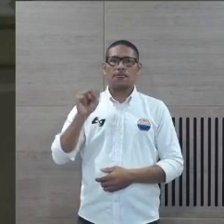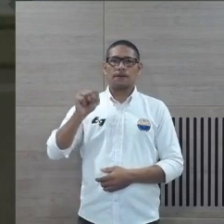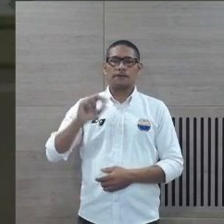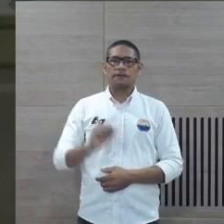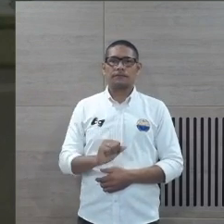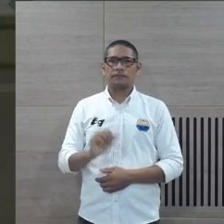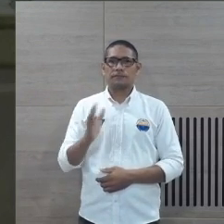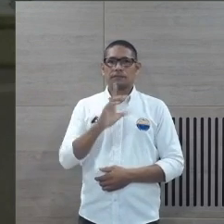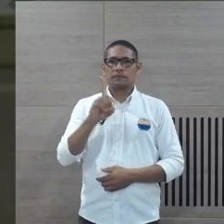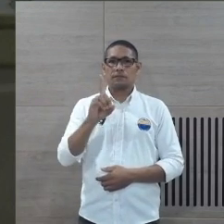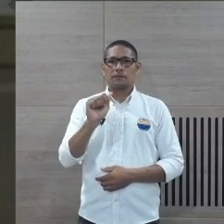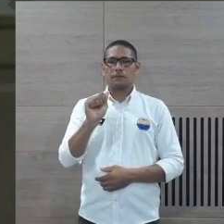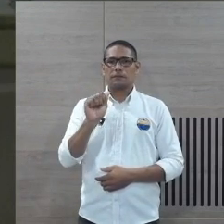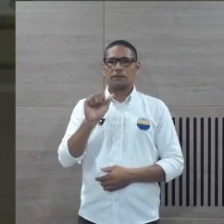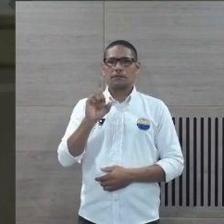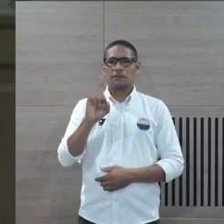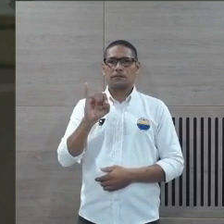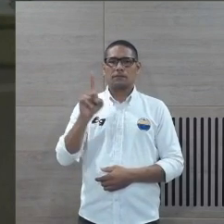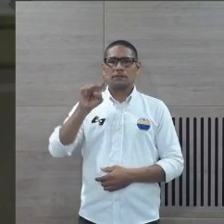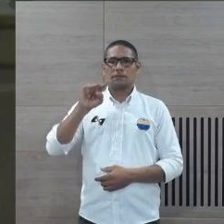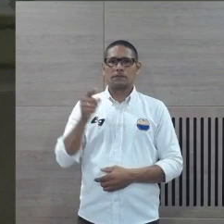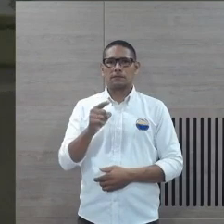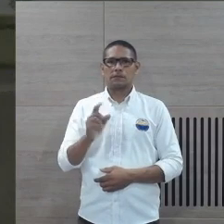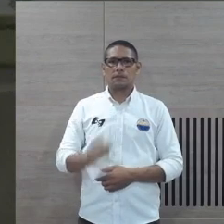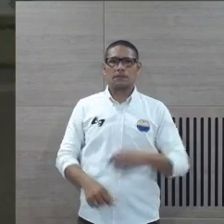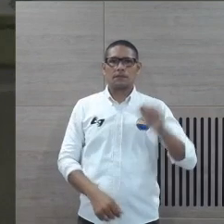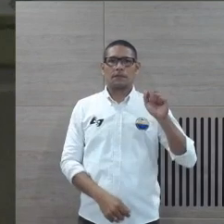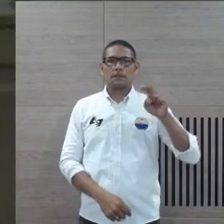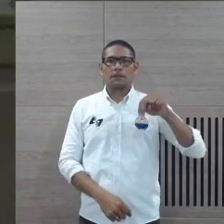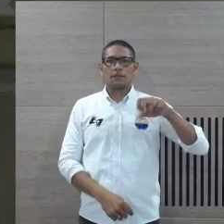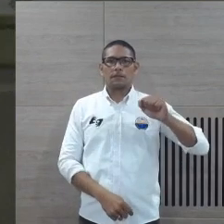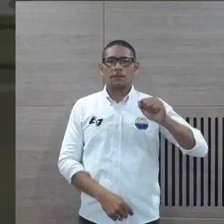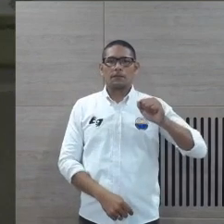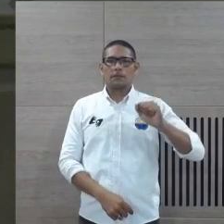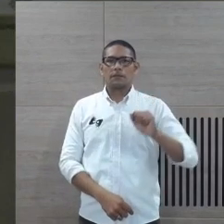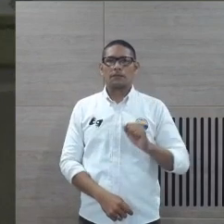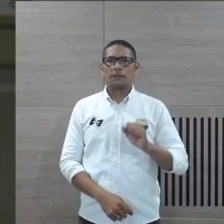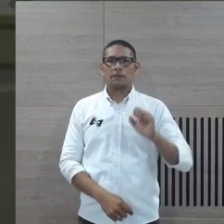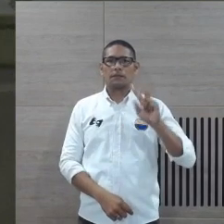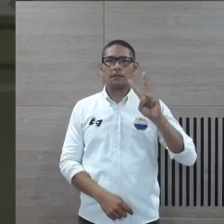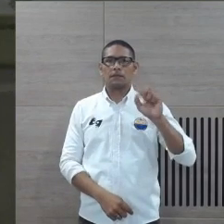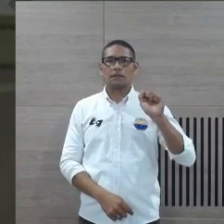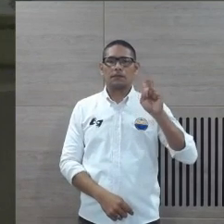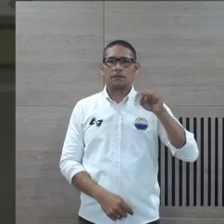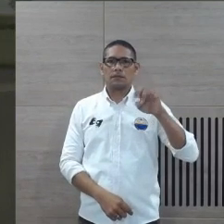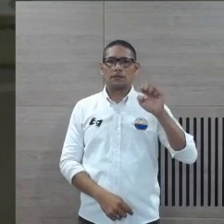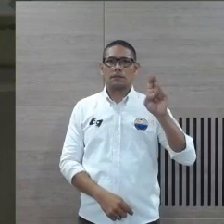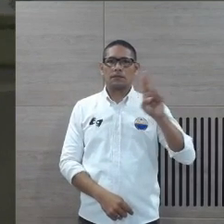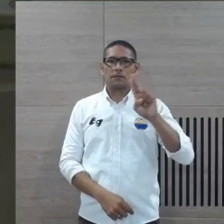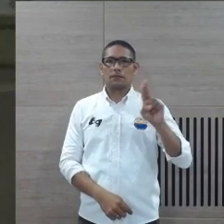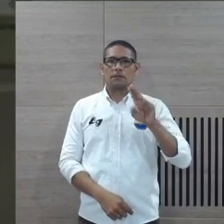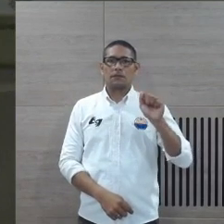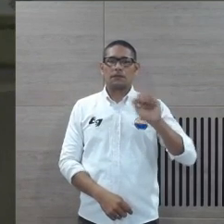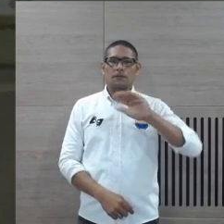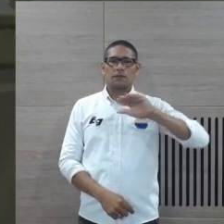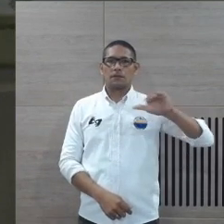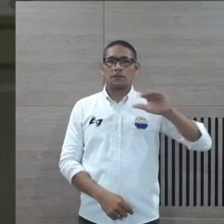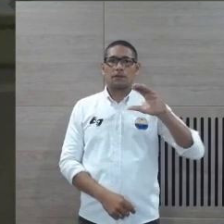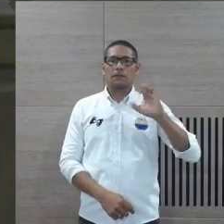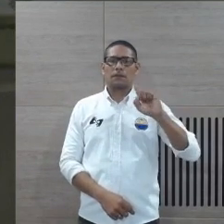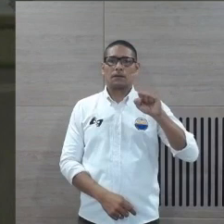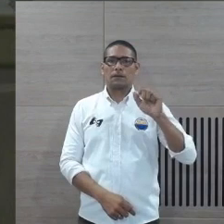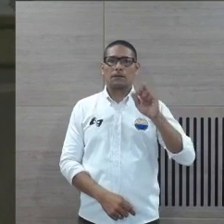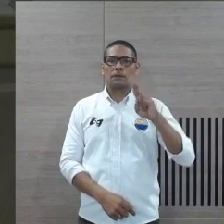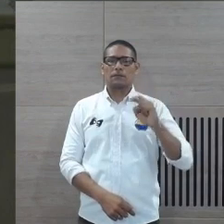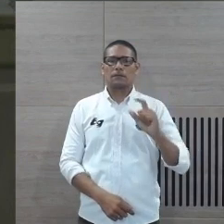Palma Arvilla. Vanessa Raquel Mier García. César Andrés Jayón Jiménez. Rodrigo Andrés Aristizábal Payares.